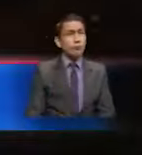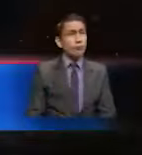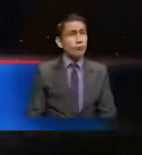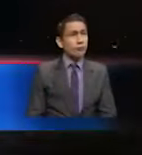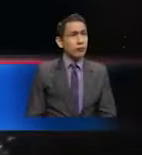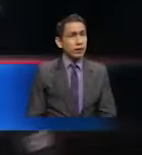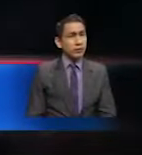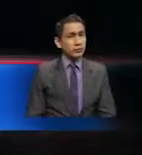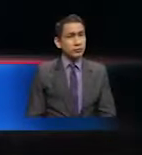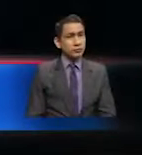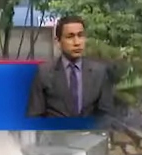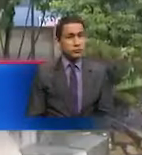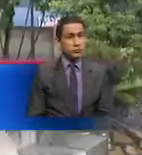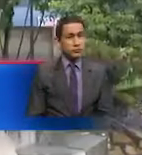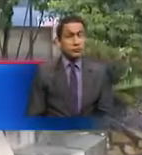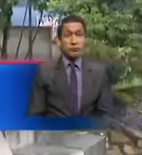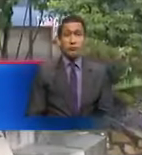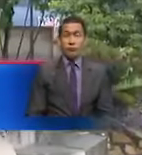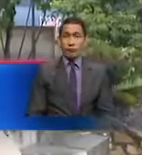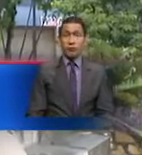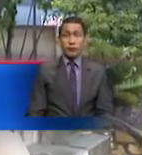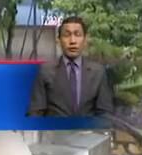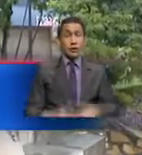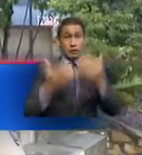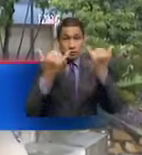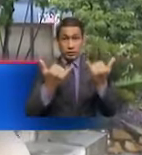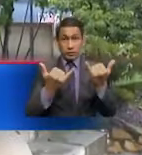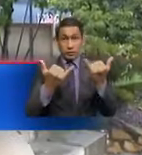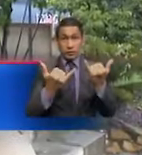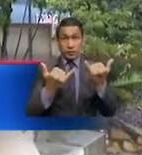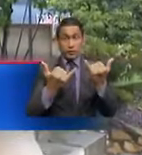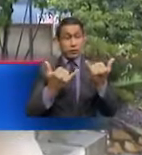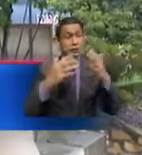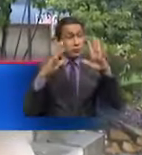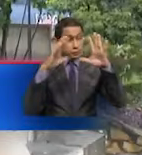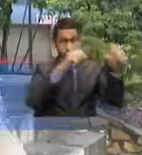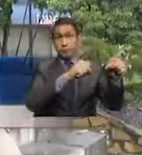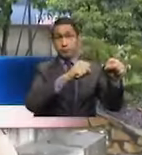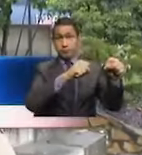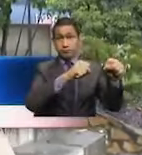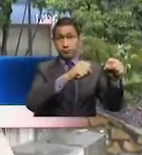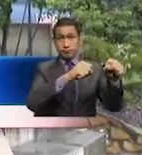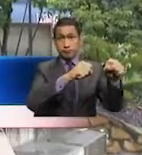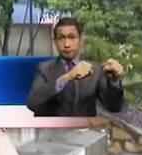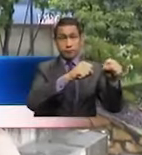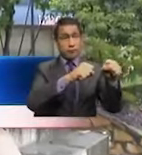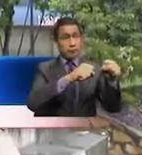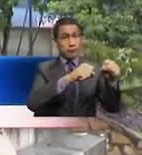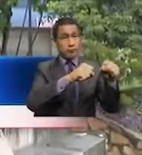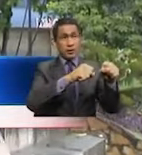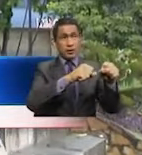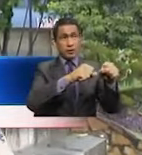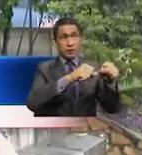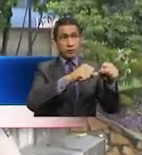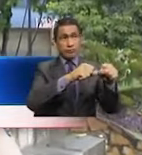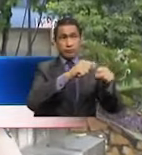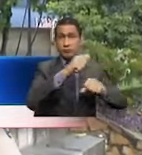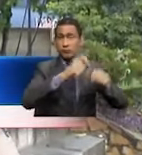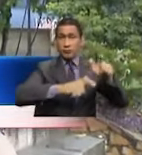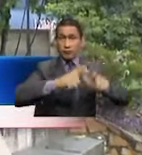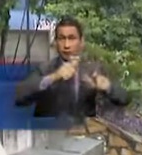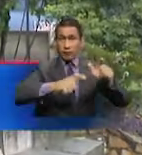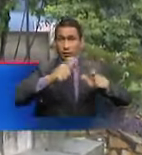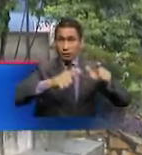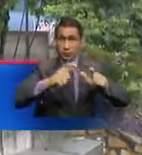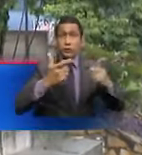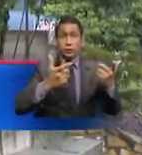del sector con el objetivo de aprender y levantar información de los lugares donde son frecuentados por grupos